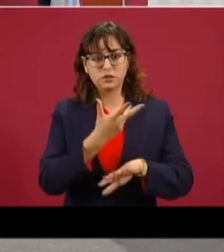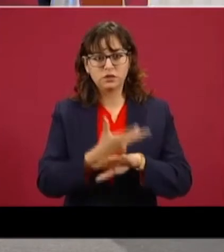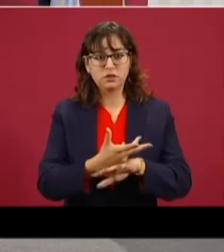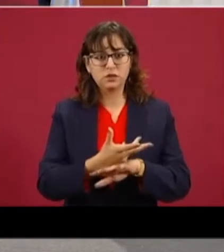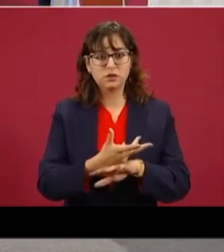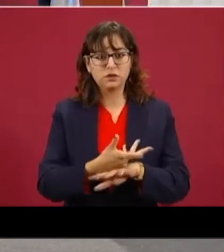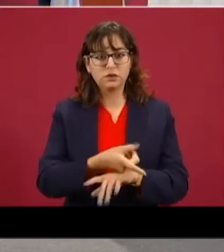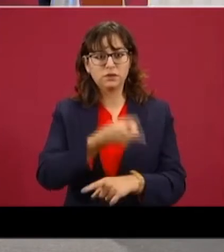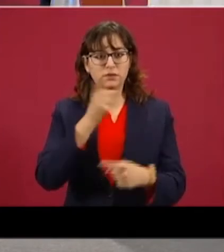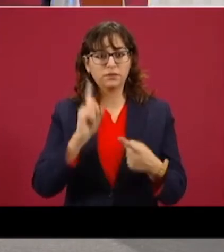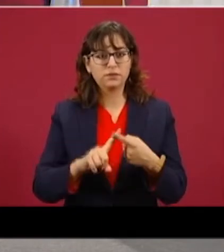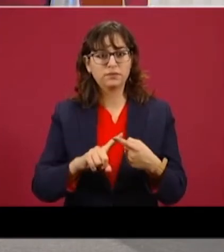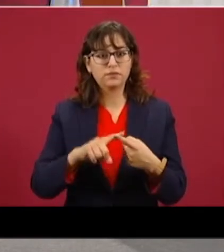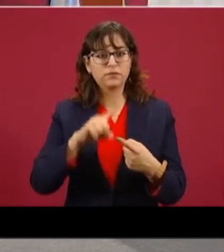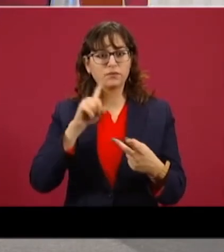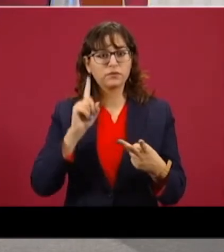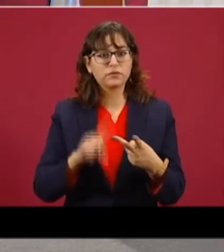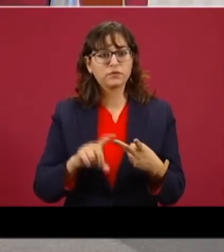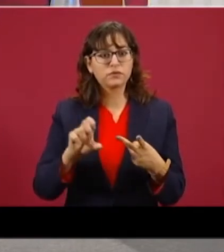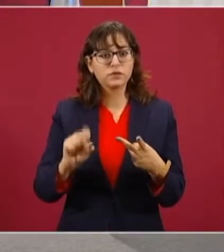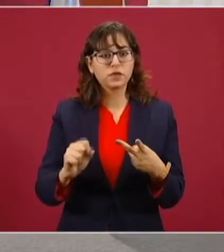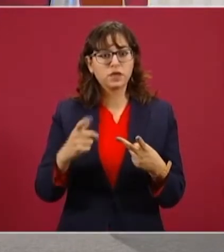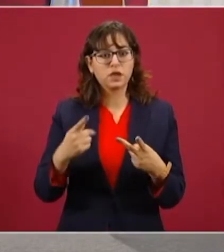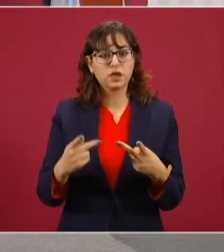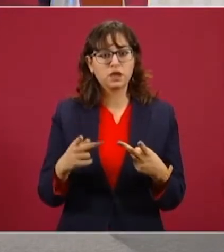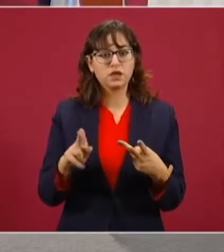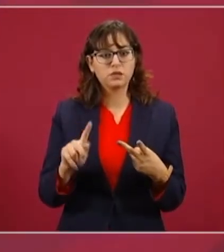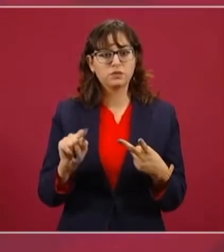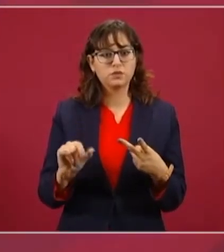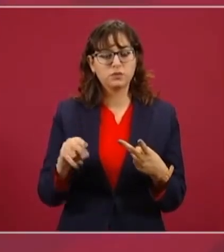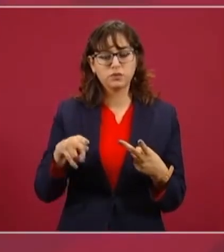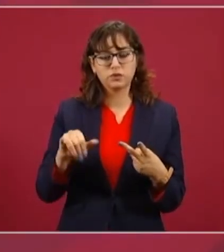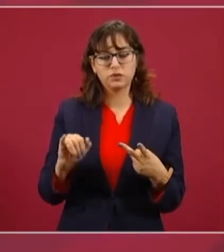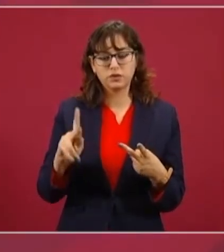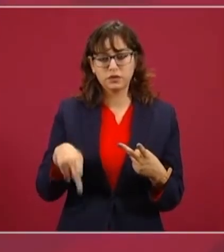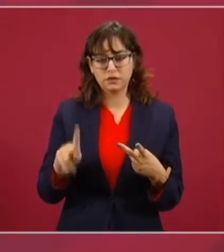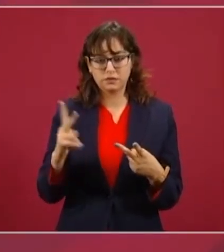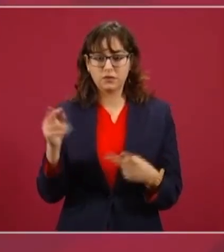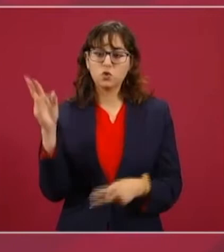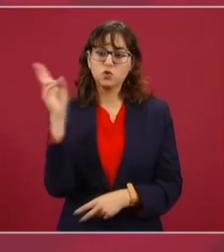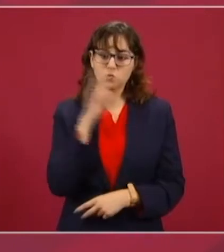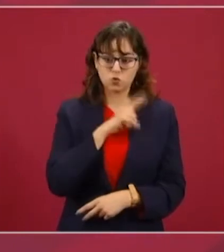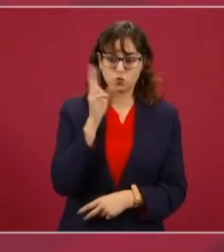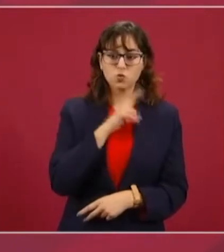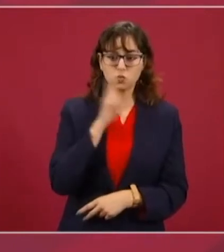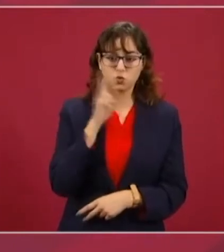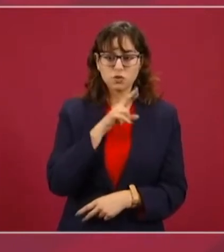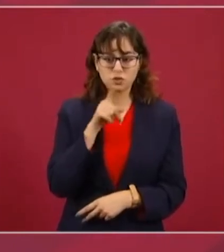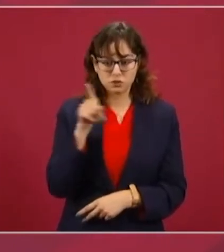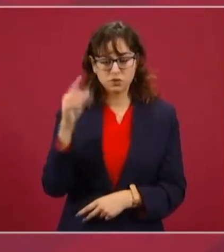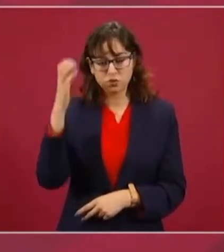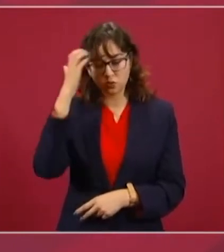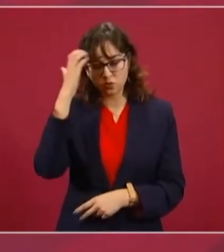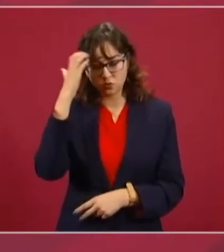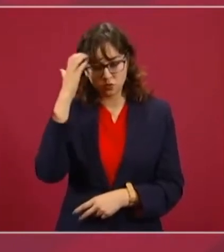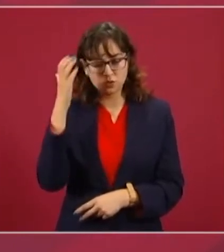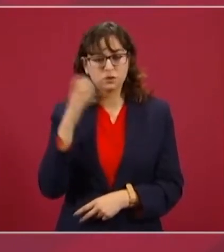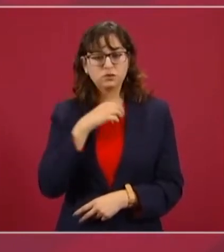Sputnik V, como ustedes saben que es rusa, ya les ha informado el doctor López-Gatell sobre algunas de sus